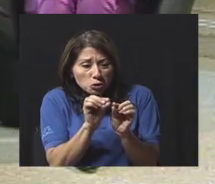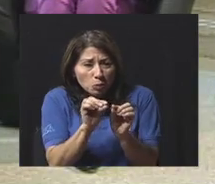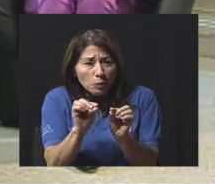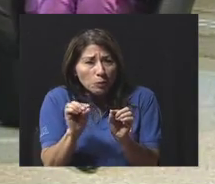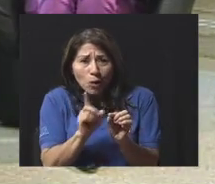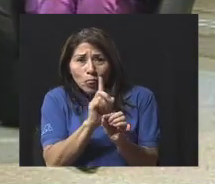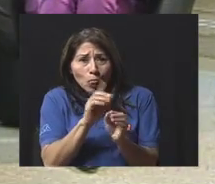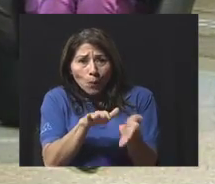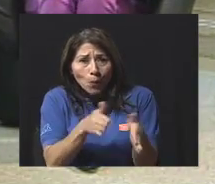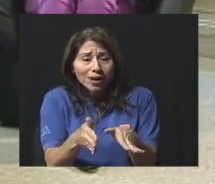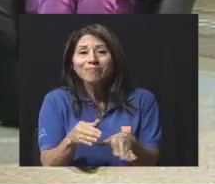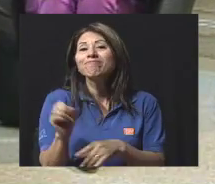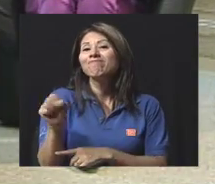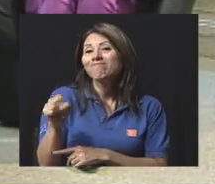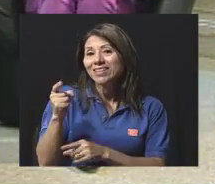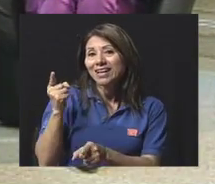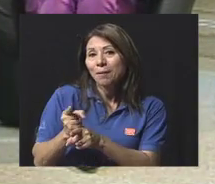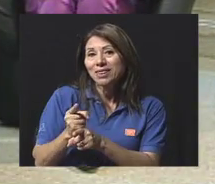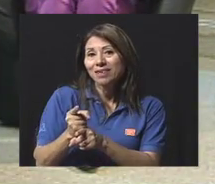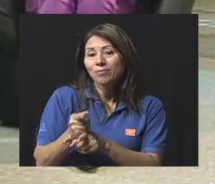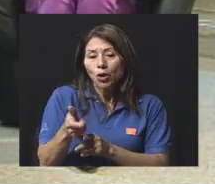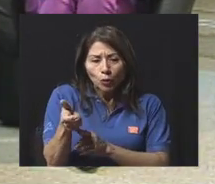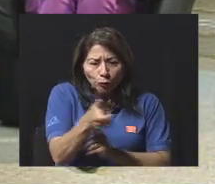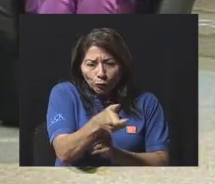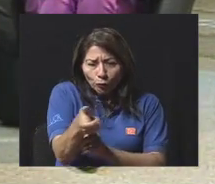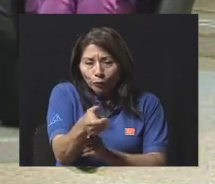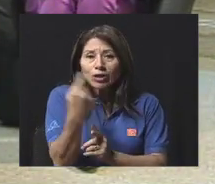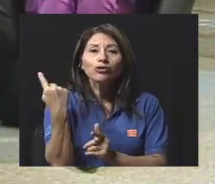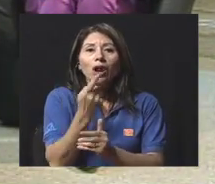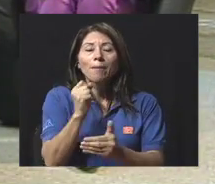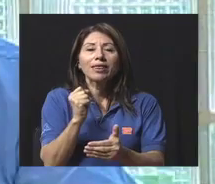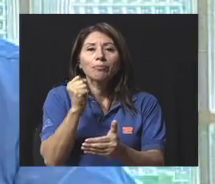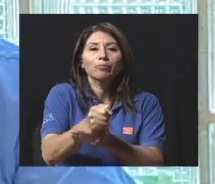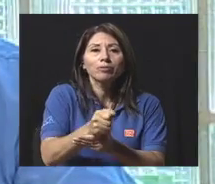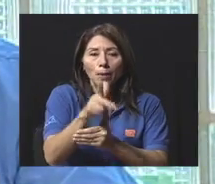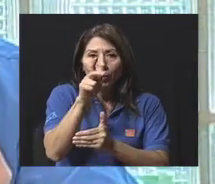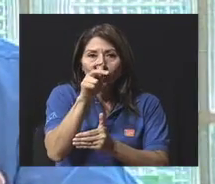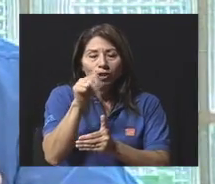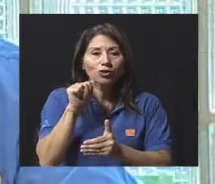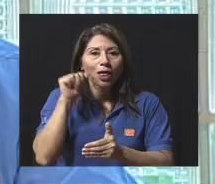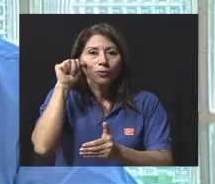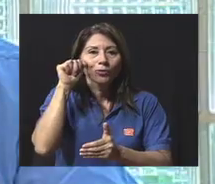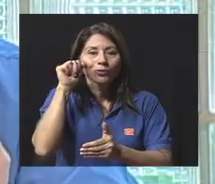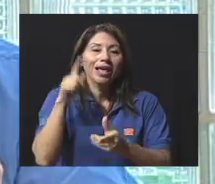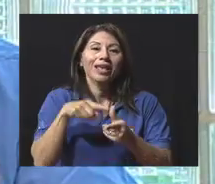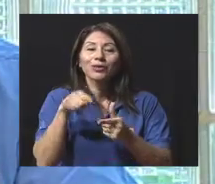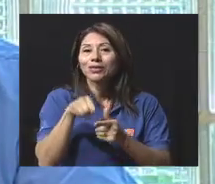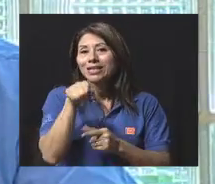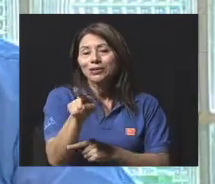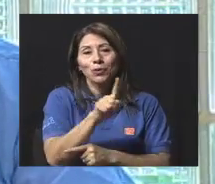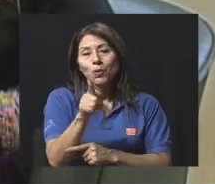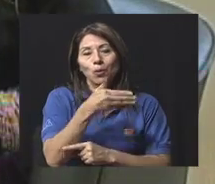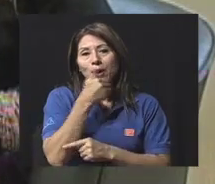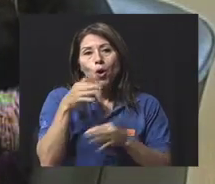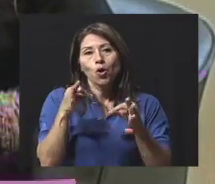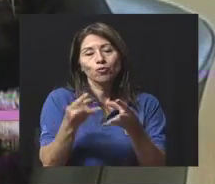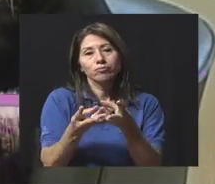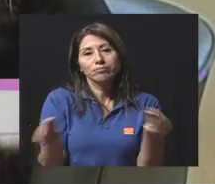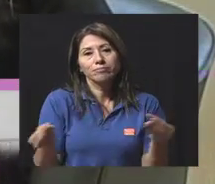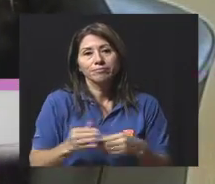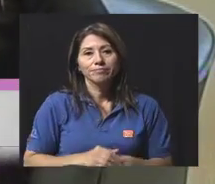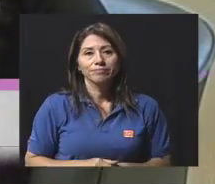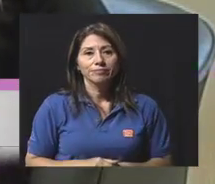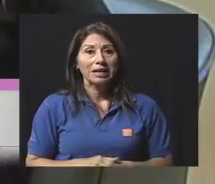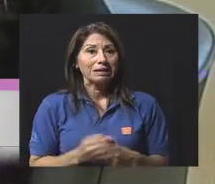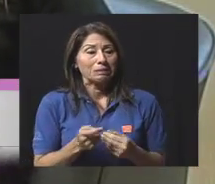ningún efecto sobre las formas inmaduras solamente contra los adultos entonces no es la mejor media nos quedan pocos